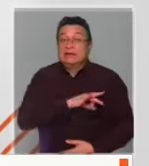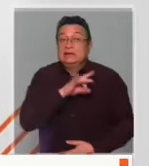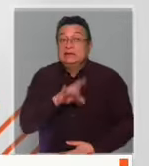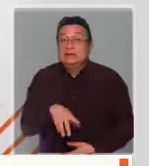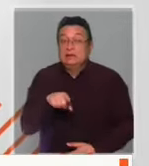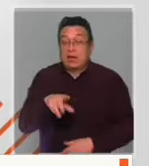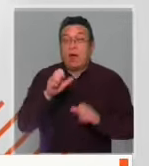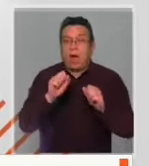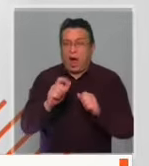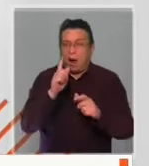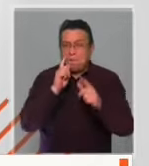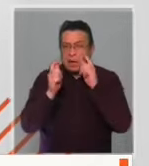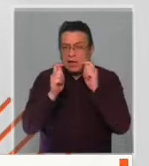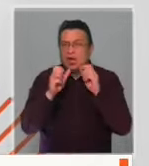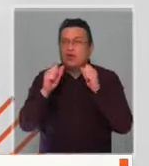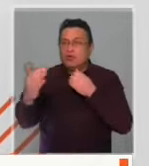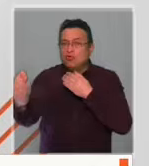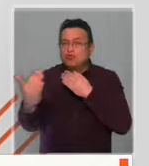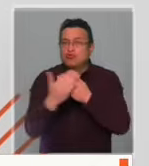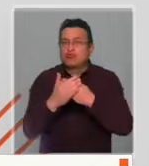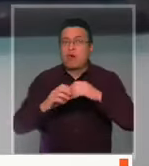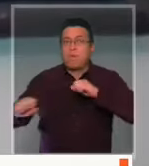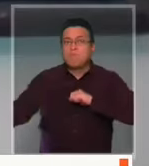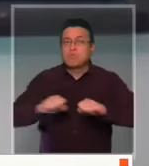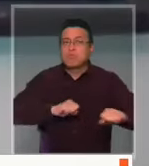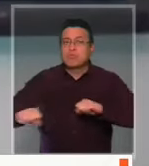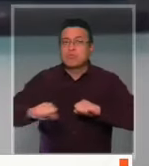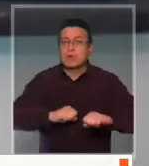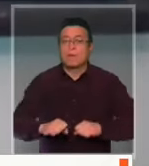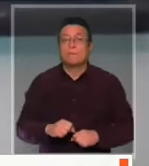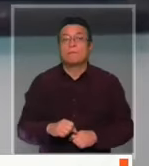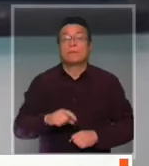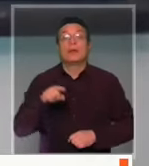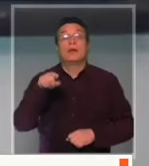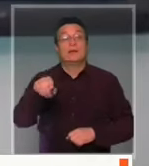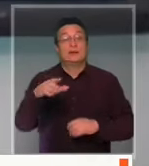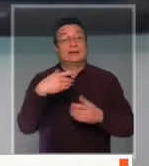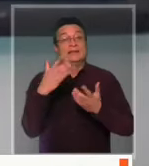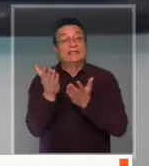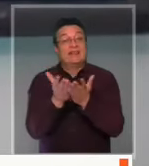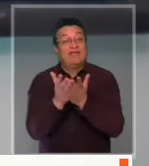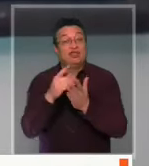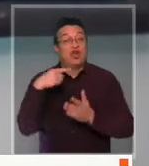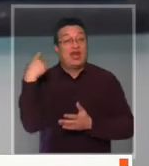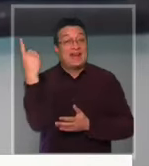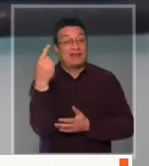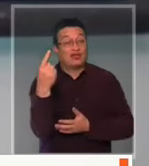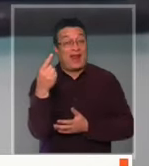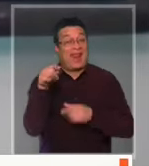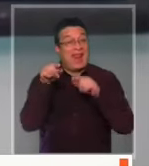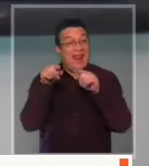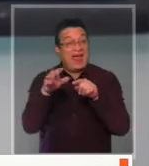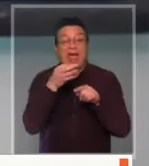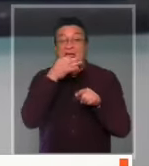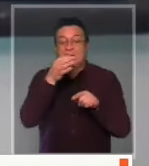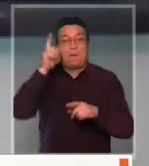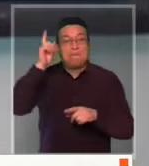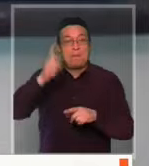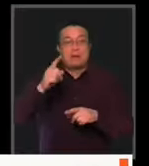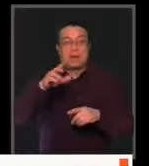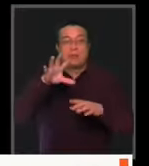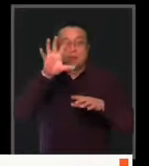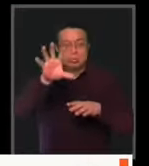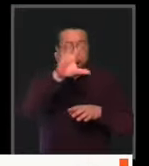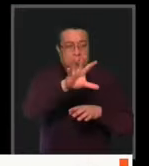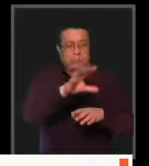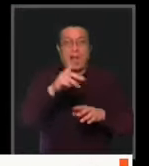peligro real ante un inminente evento telúrico? El Servicio Nacional de Prevención y Respuesta ante Desastres tiene el mandato de preparar mapas de amenaza